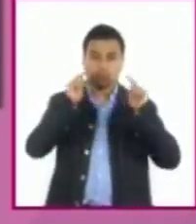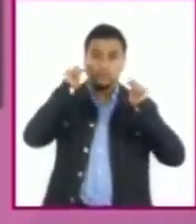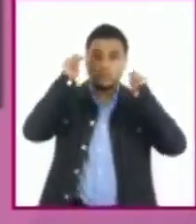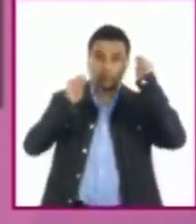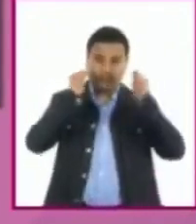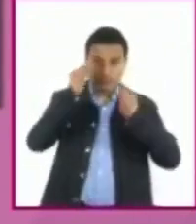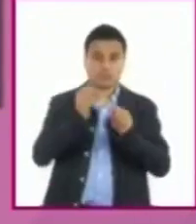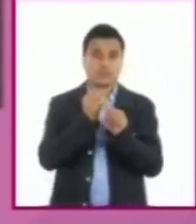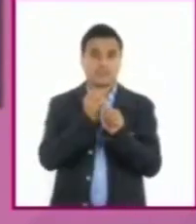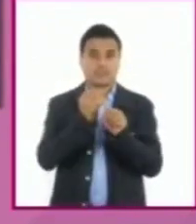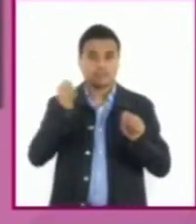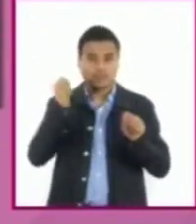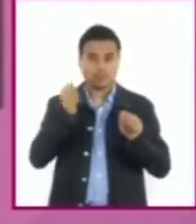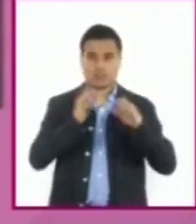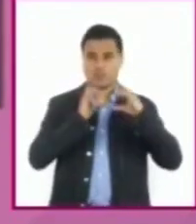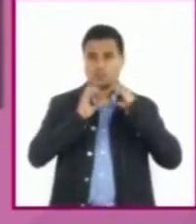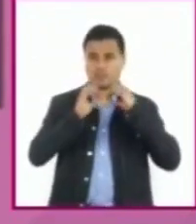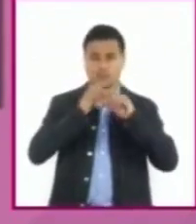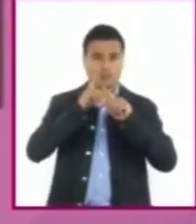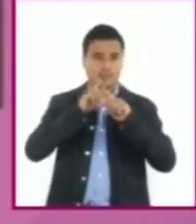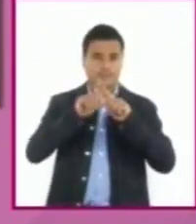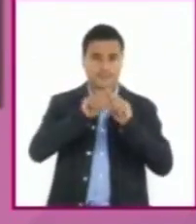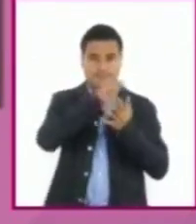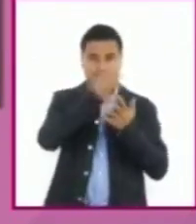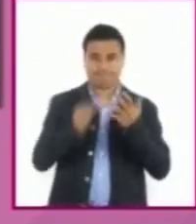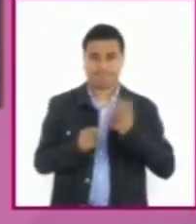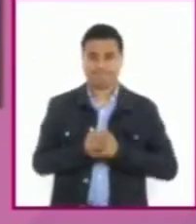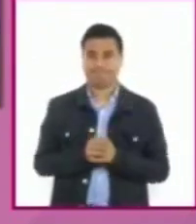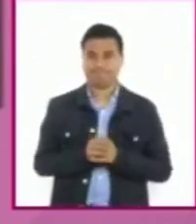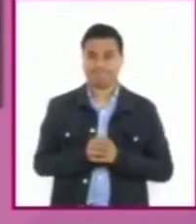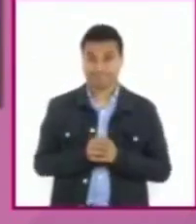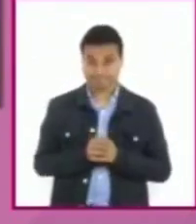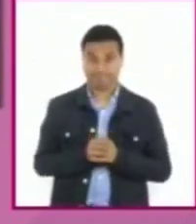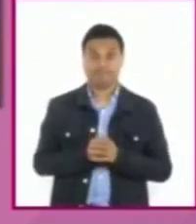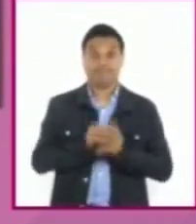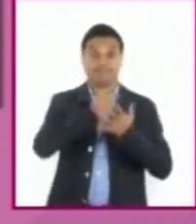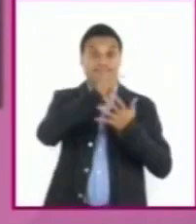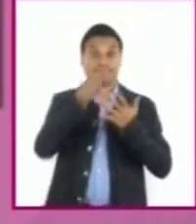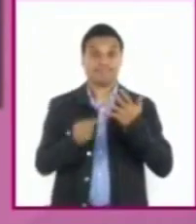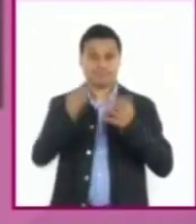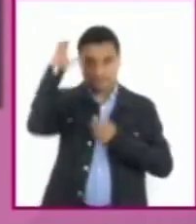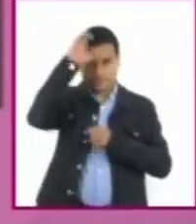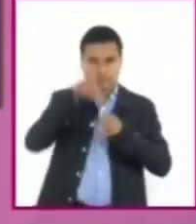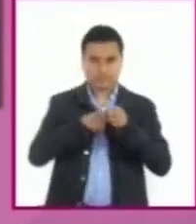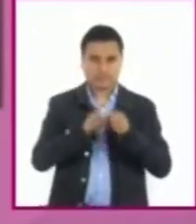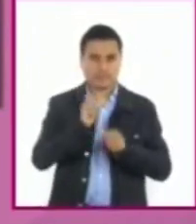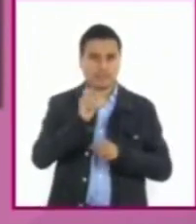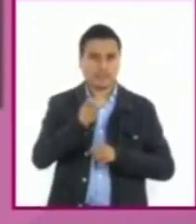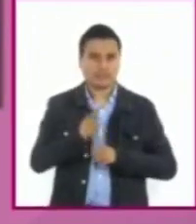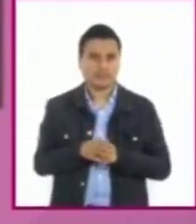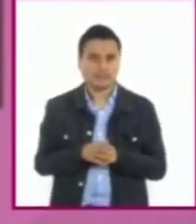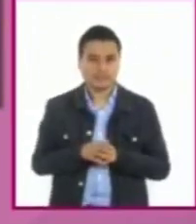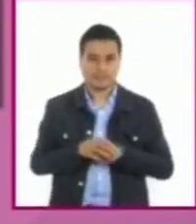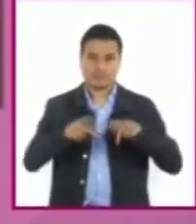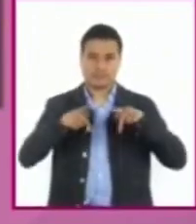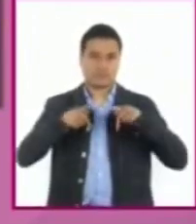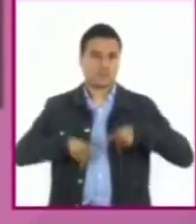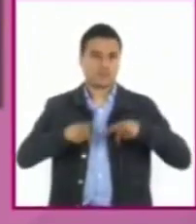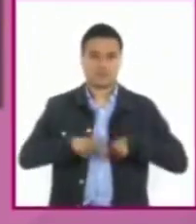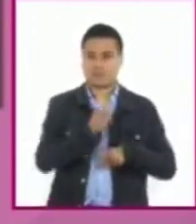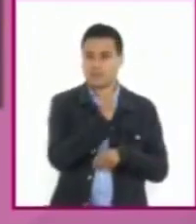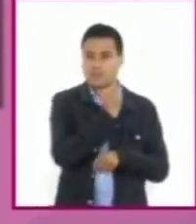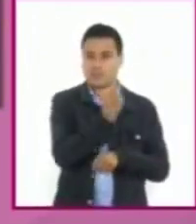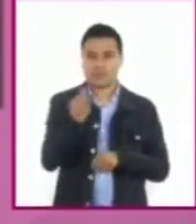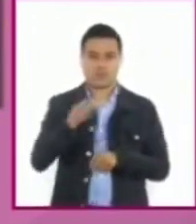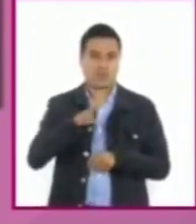los transportes y las comunicaciones. Los componentes culturales son formas específicas que los grupos humanos manifiestan